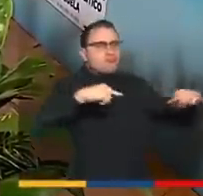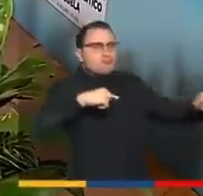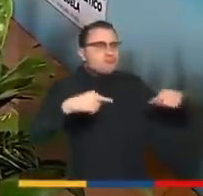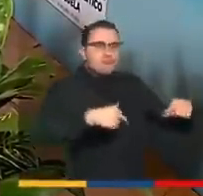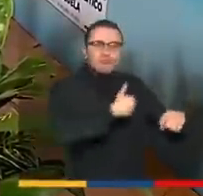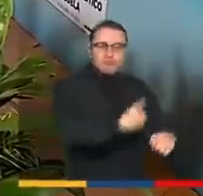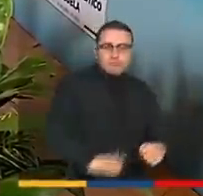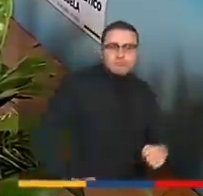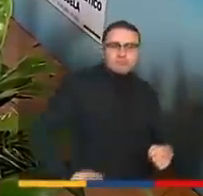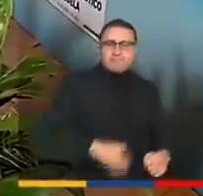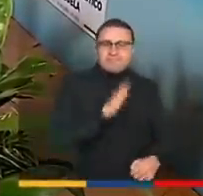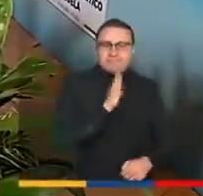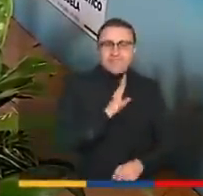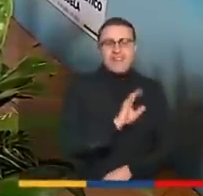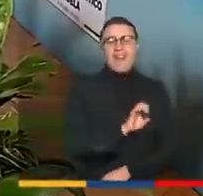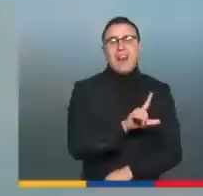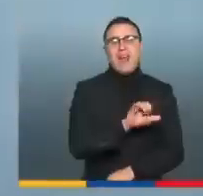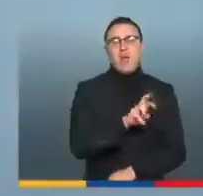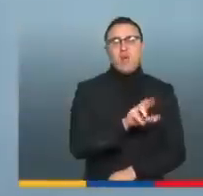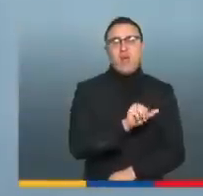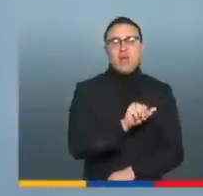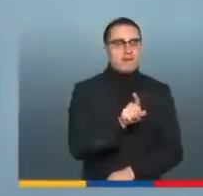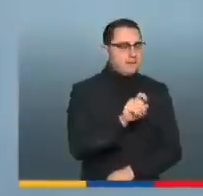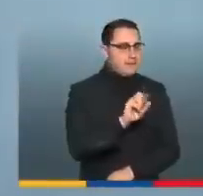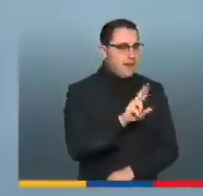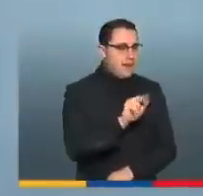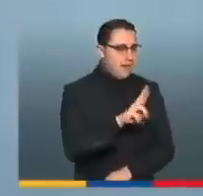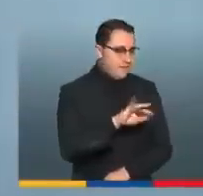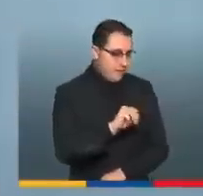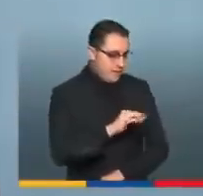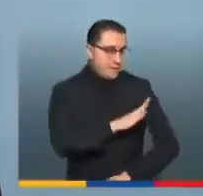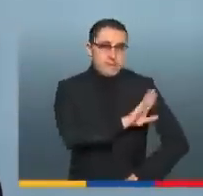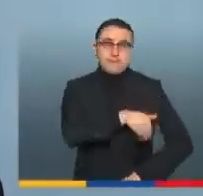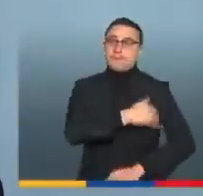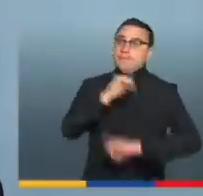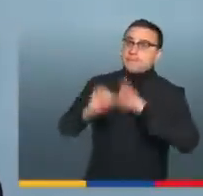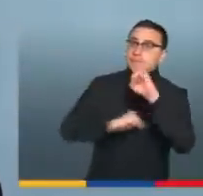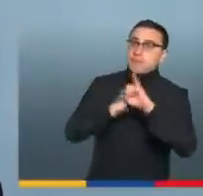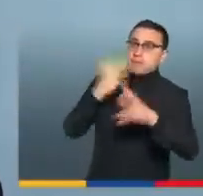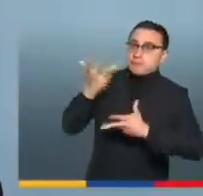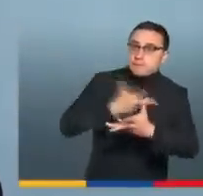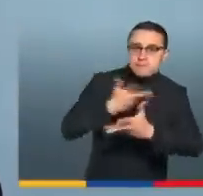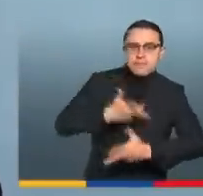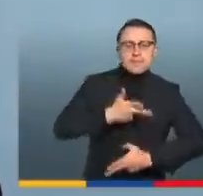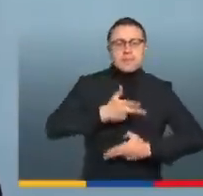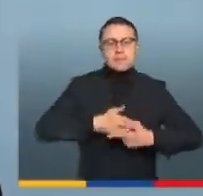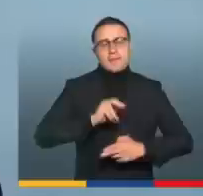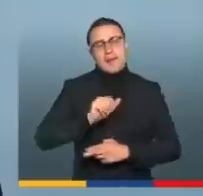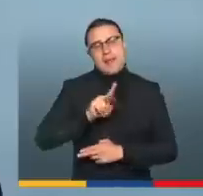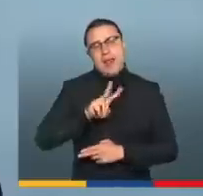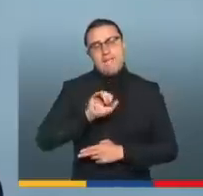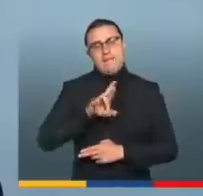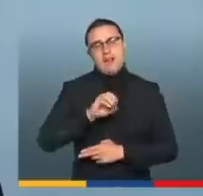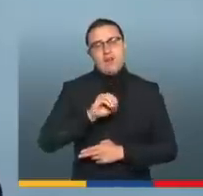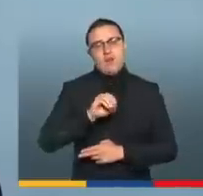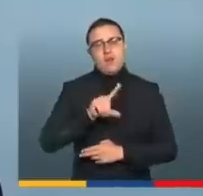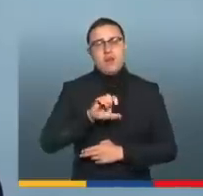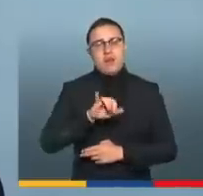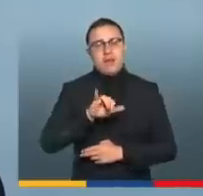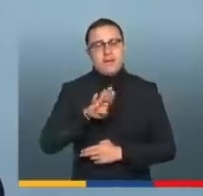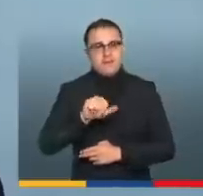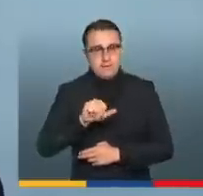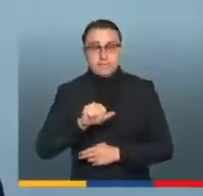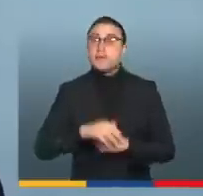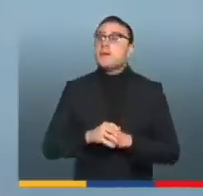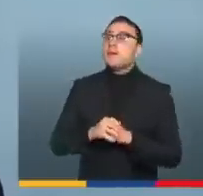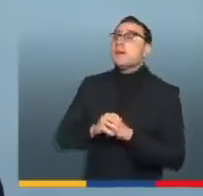Laura Camila Sarabia, el ministro de Relaciones Exteriores aquí presente, Álvaro Leiva Durán, ministros de